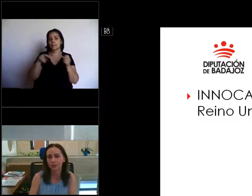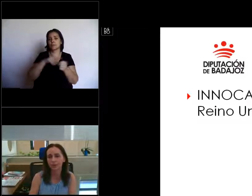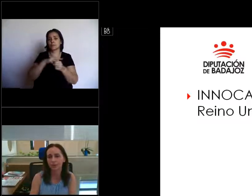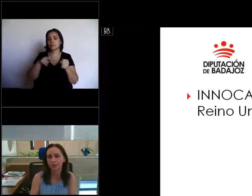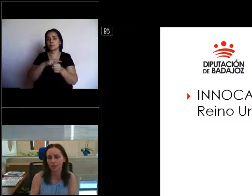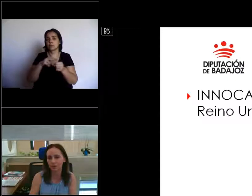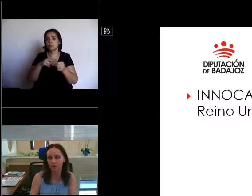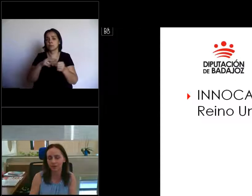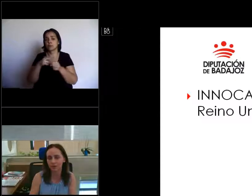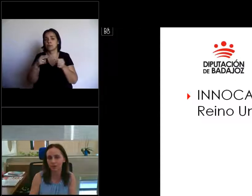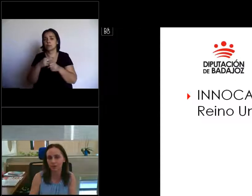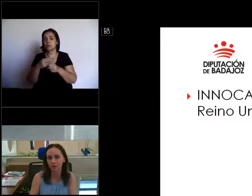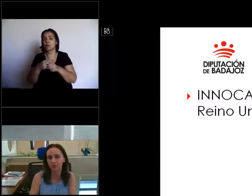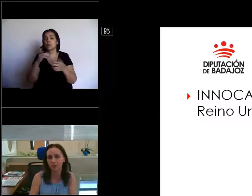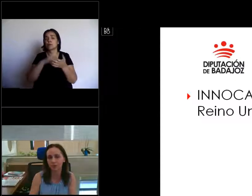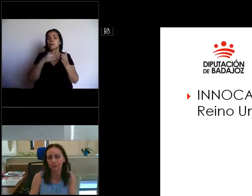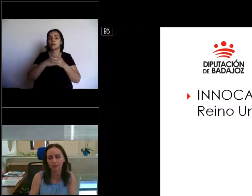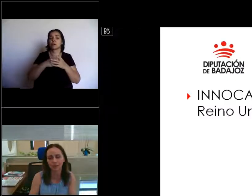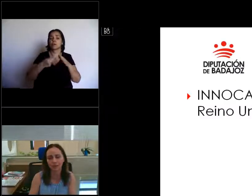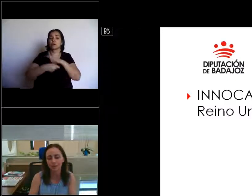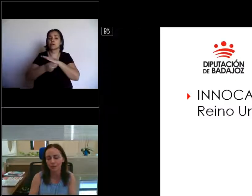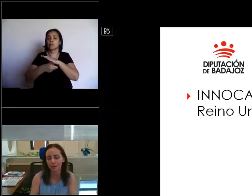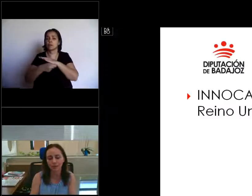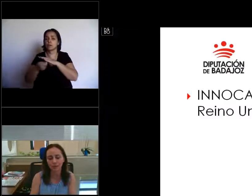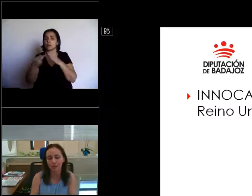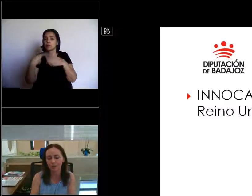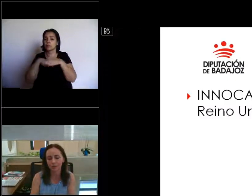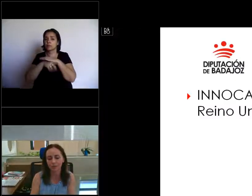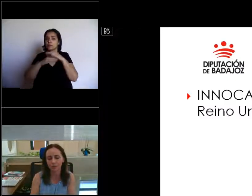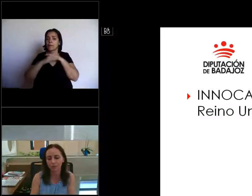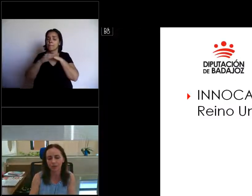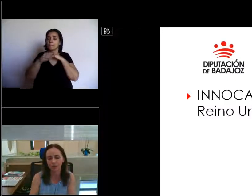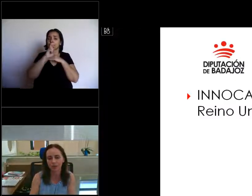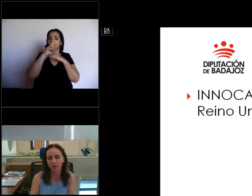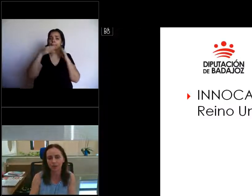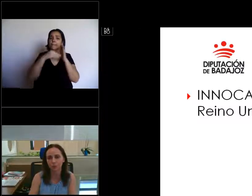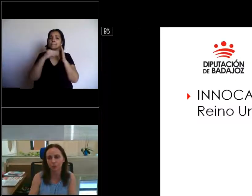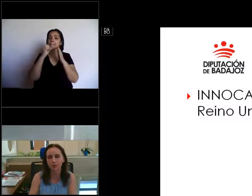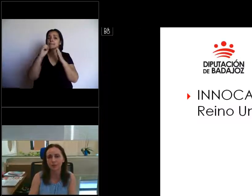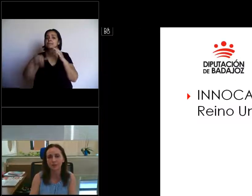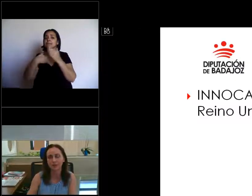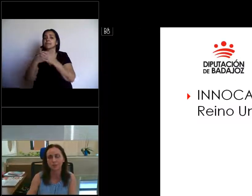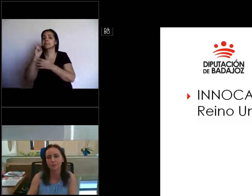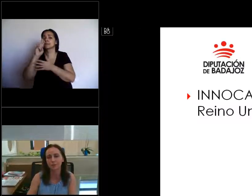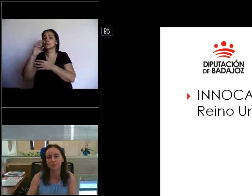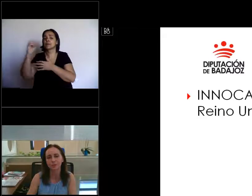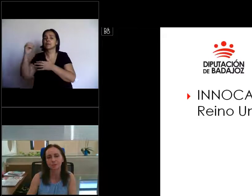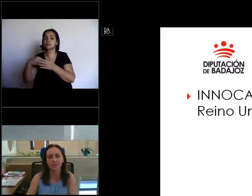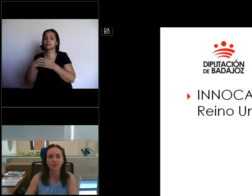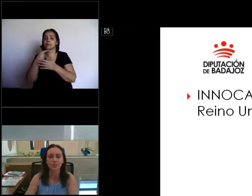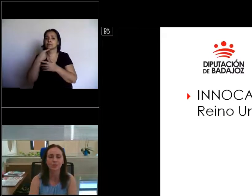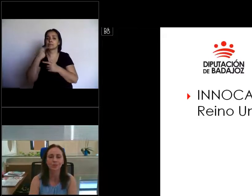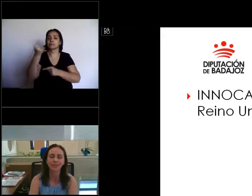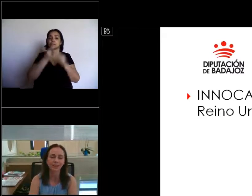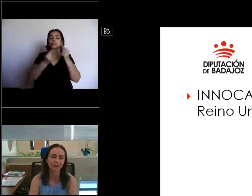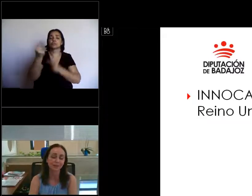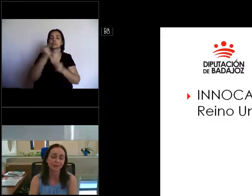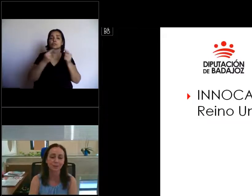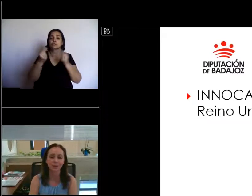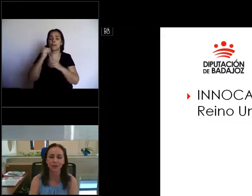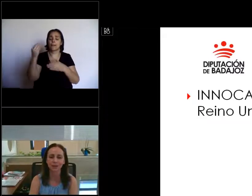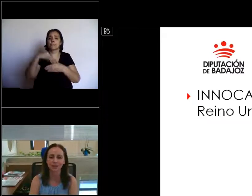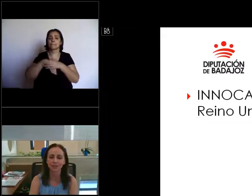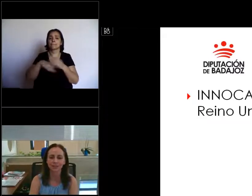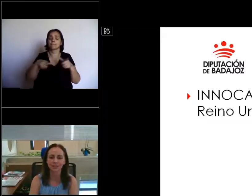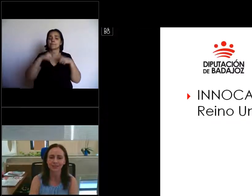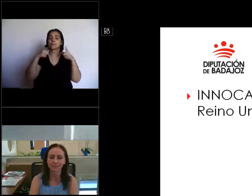Estratégico Provincial y los Objetivos de Desarrollo Sostenible 2030 y ofrecer las mayores soluciones al ámbito rural, que esa es nuestra misión. Muchas gracias